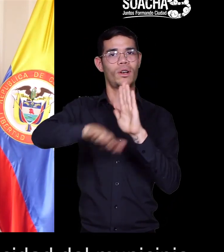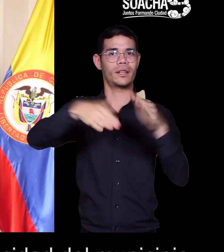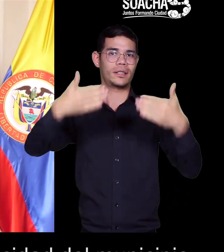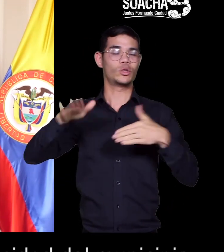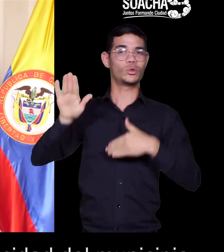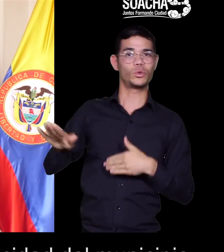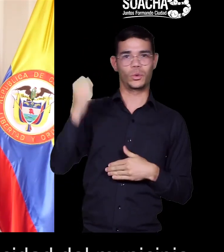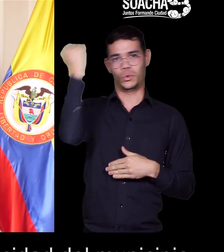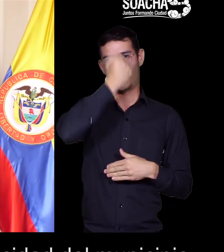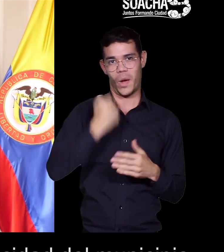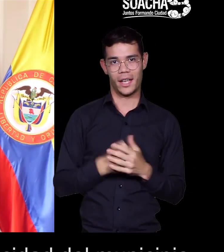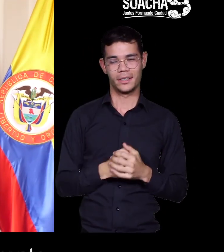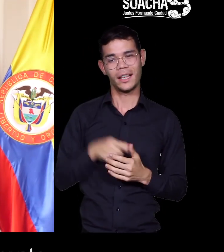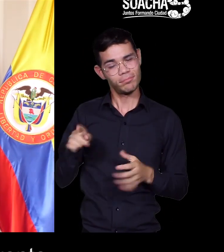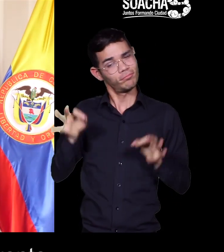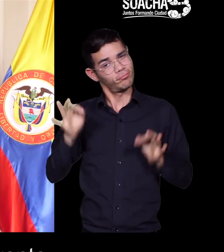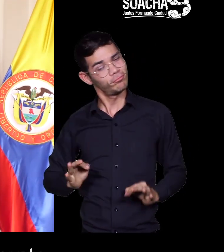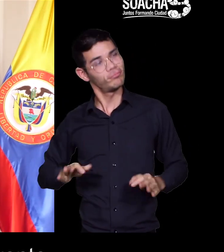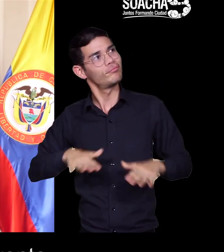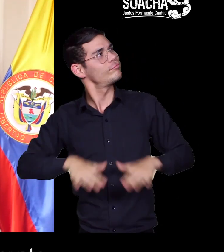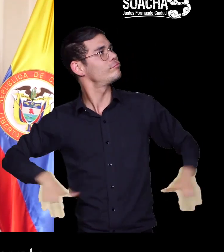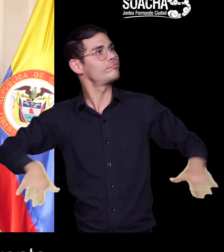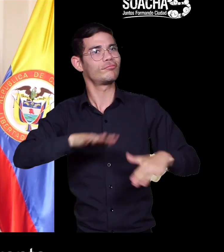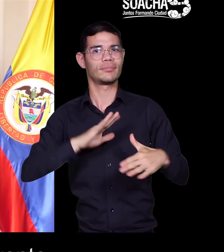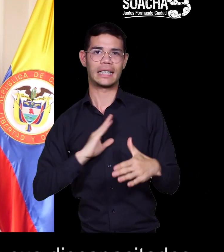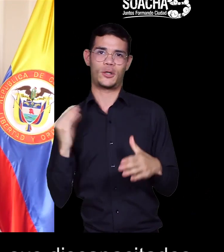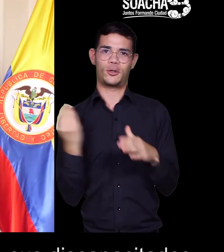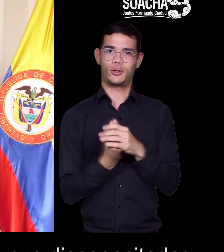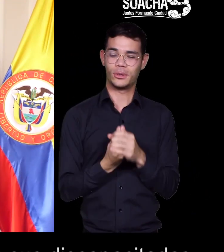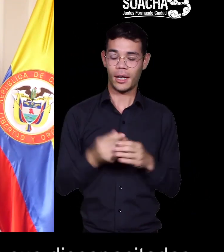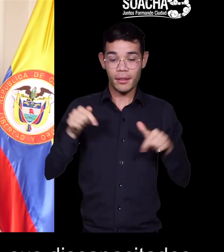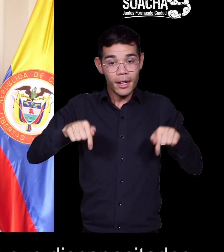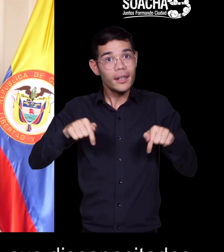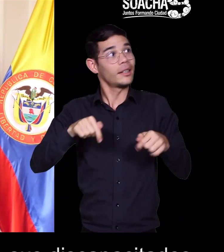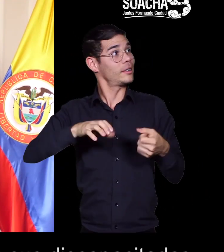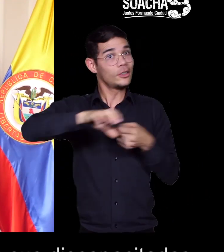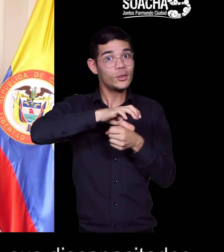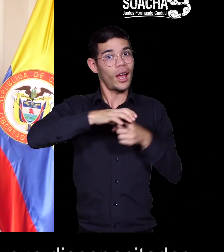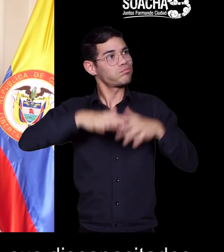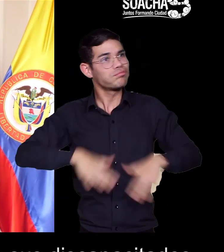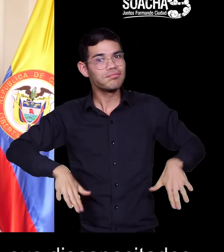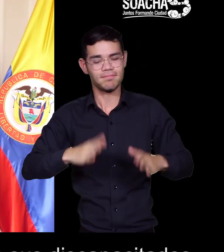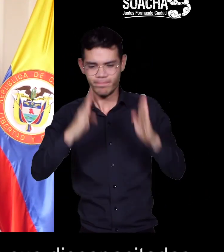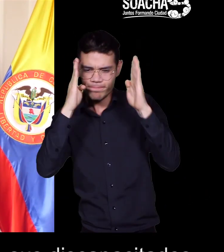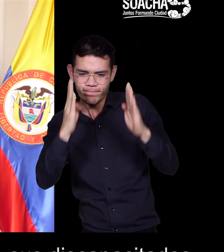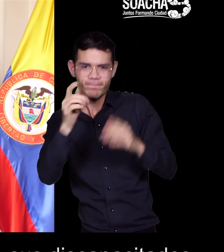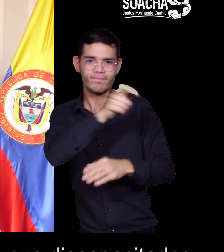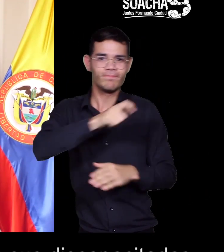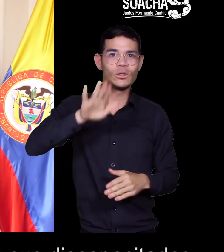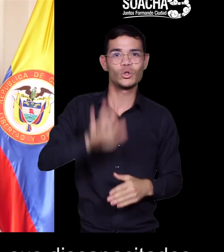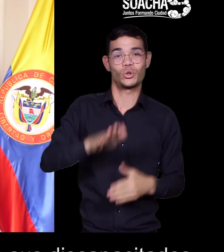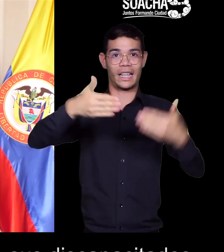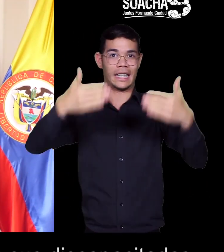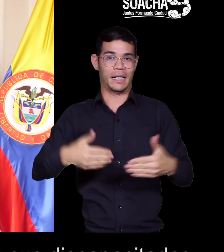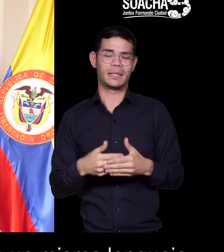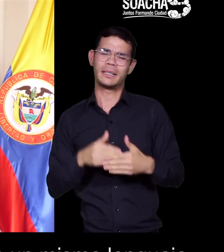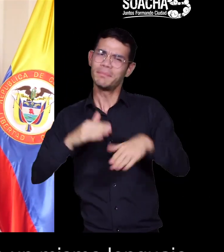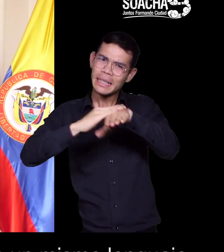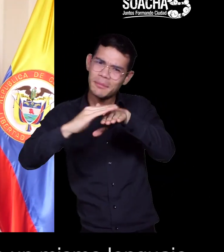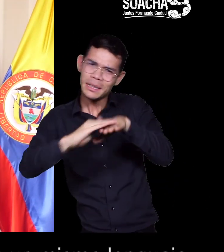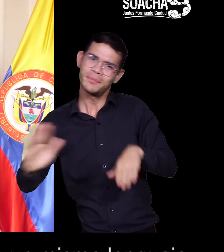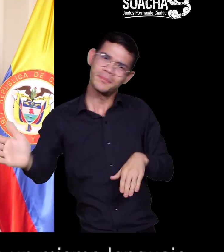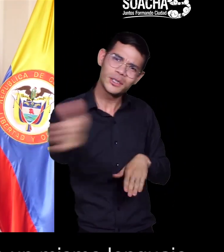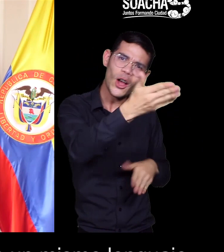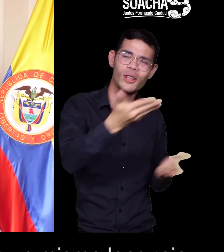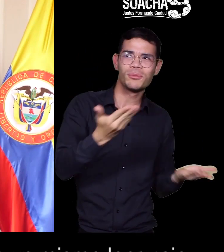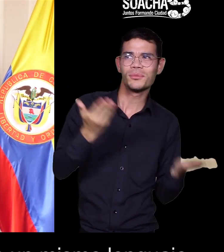discapacidad del municipio una ciudad incluyente una ciudad que tiene en cuenta a sus discapacitados los